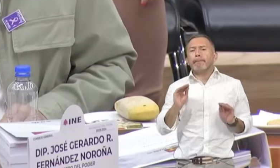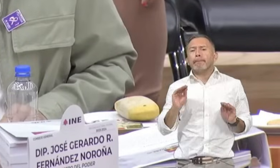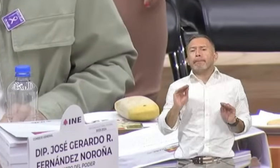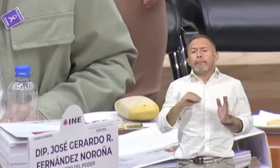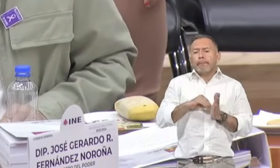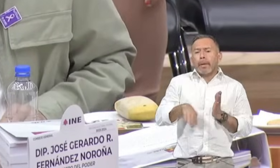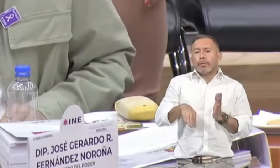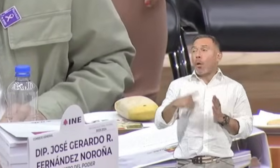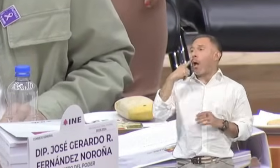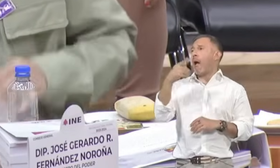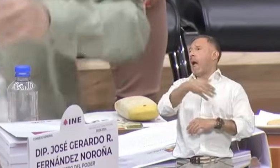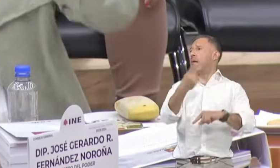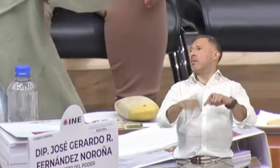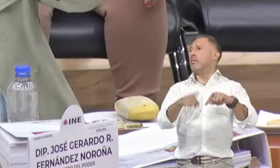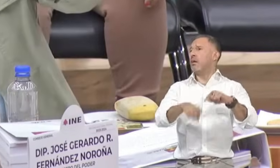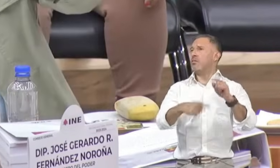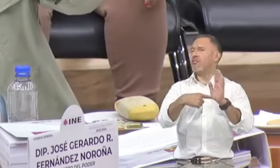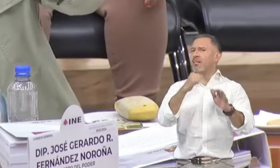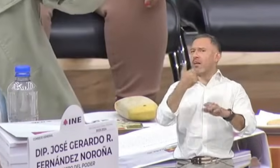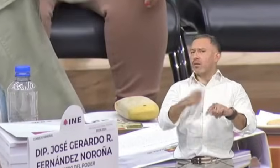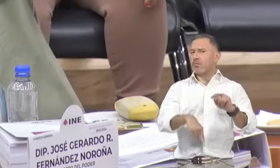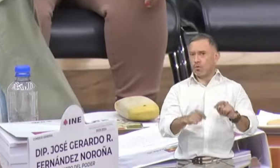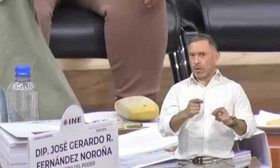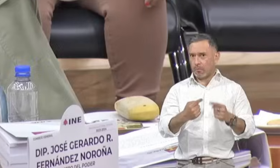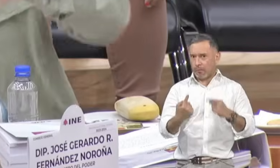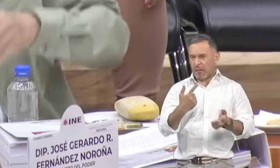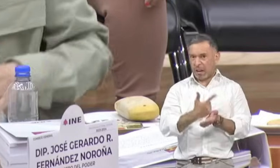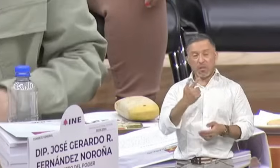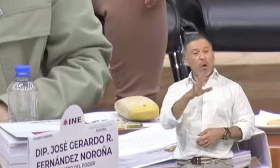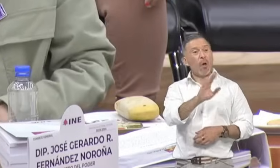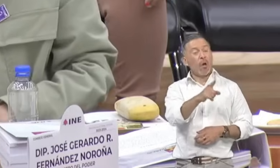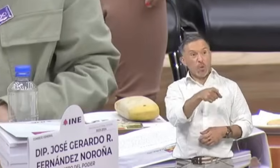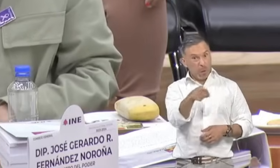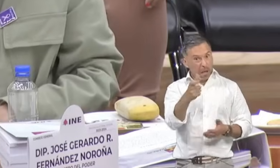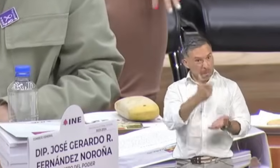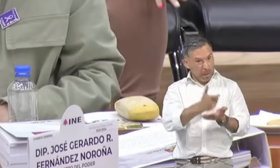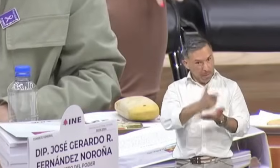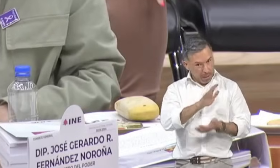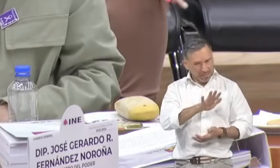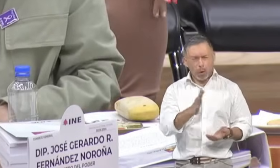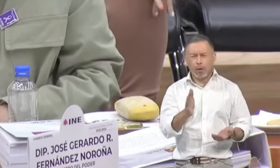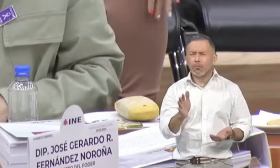caso. Y airadísimo, está amenazando. Ahorita dijo,